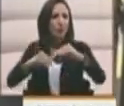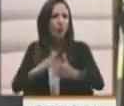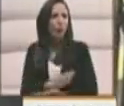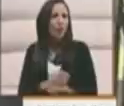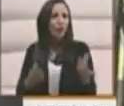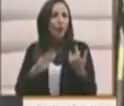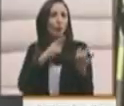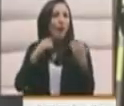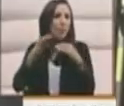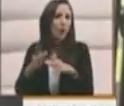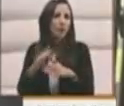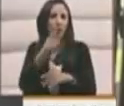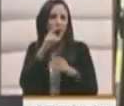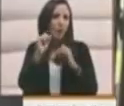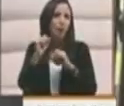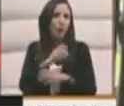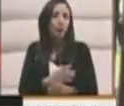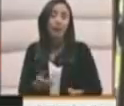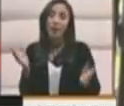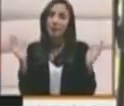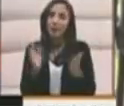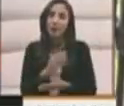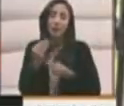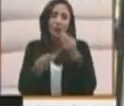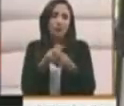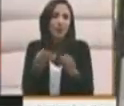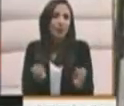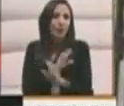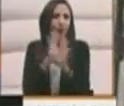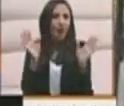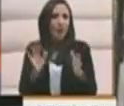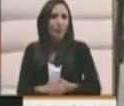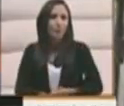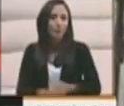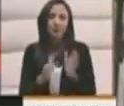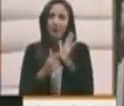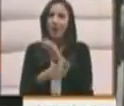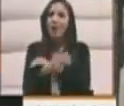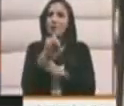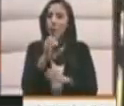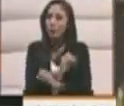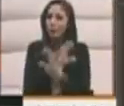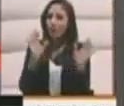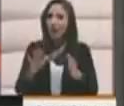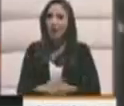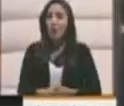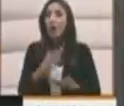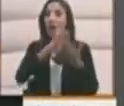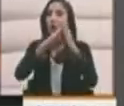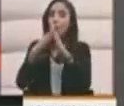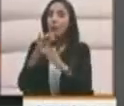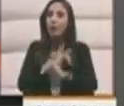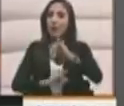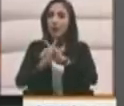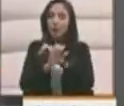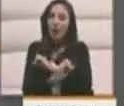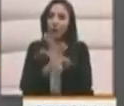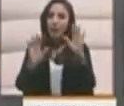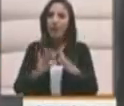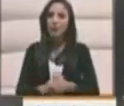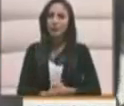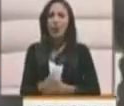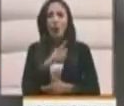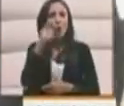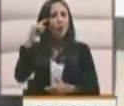el día sábado? Lo primero que tiene que hacer el gobierno es aclarar, que sea transparente la información, para que le crea incluso la comunidad internacional. ¿No cree usted que